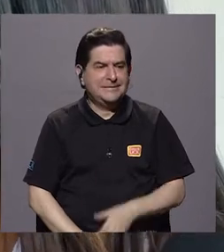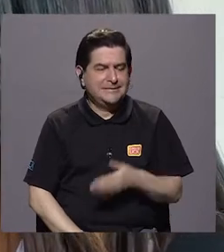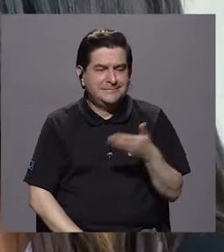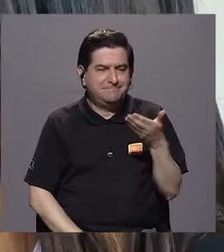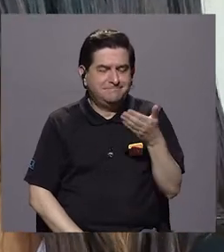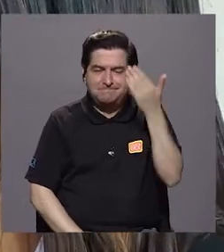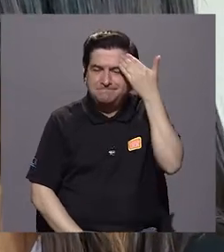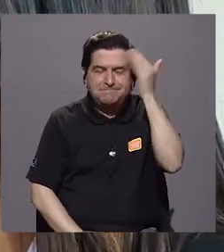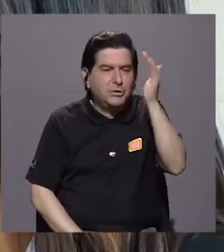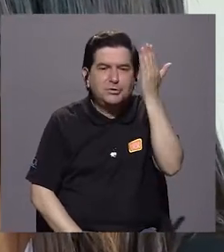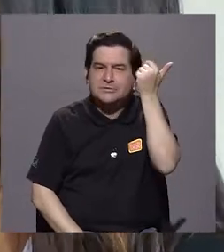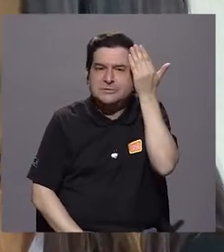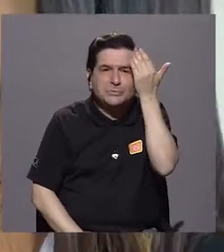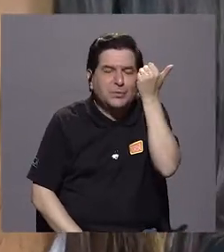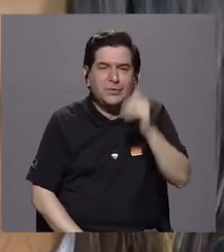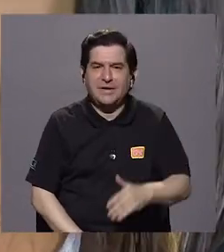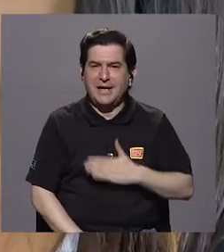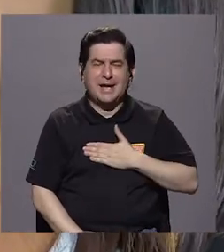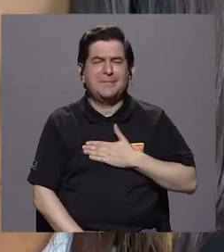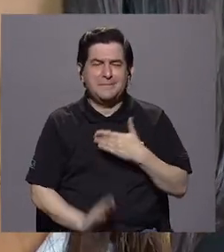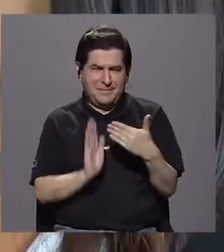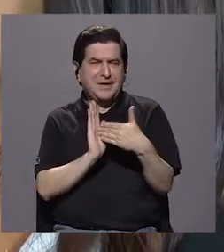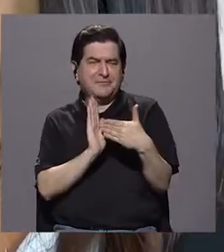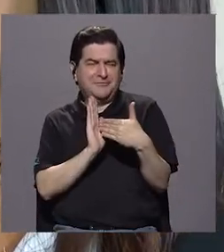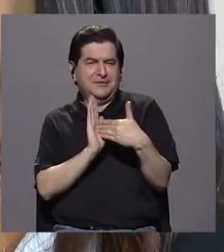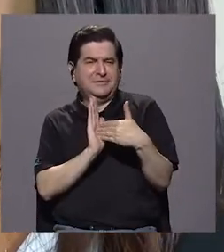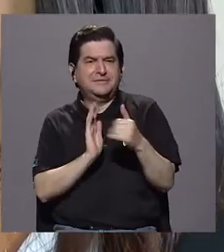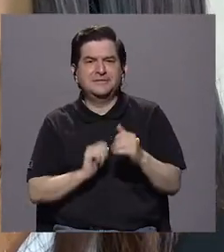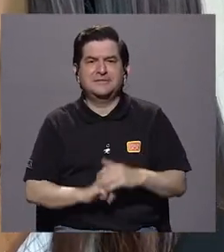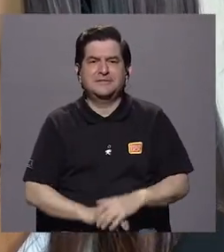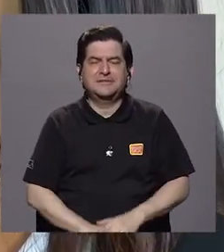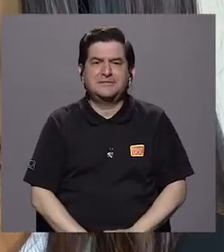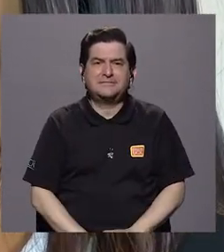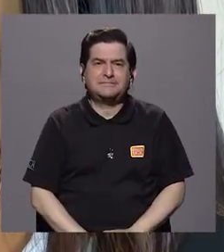sé por qué me afecta un poquito,